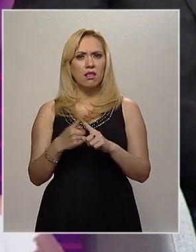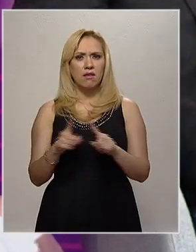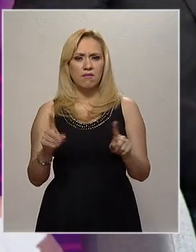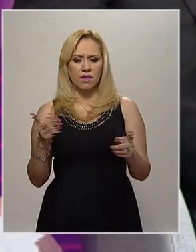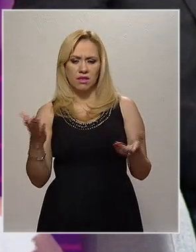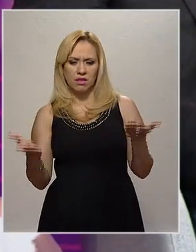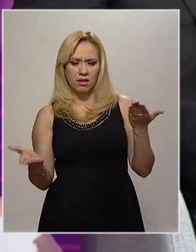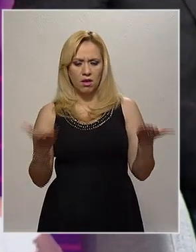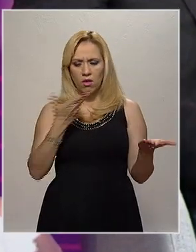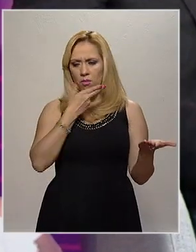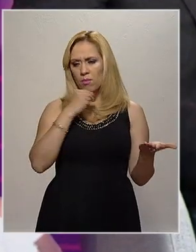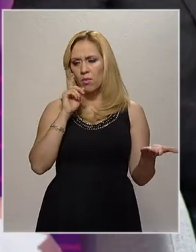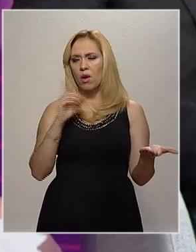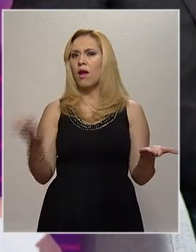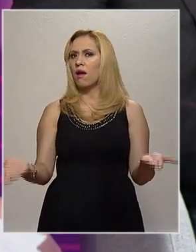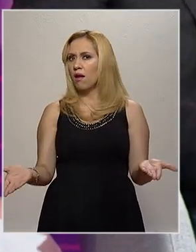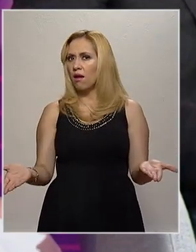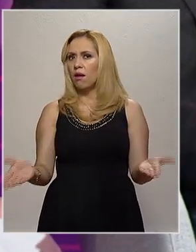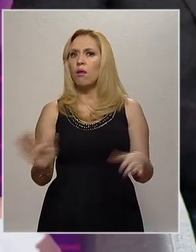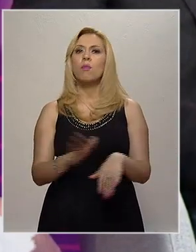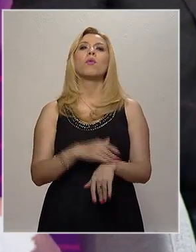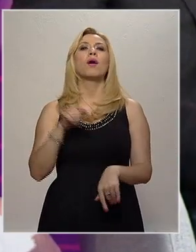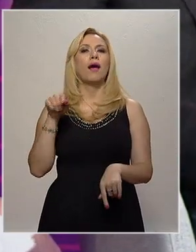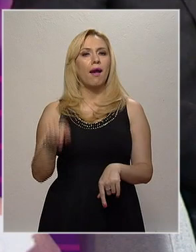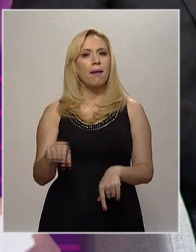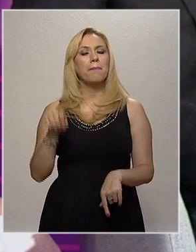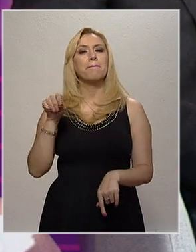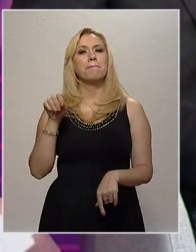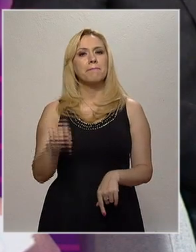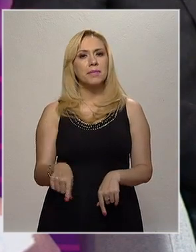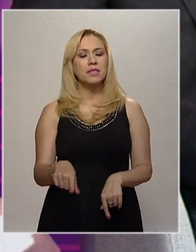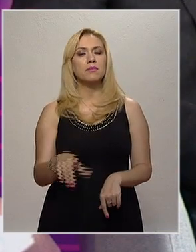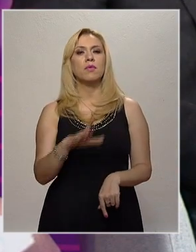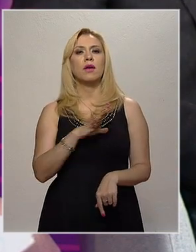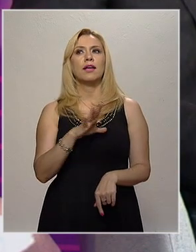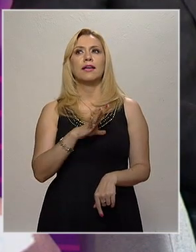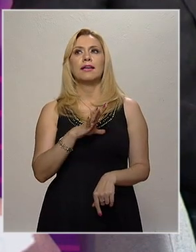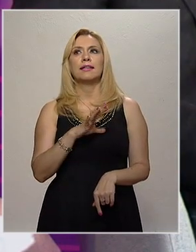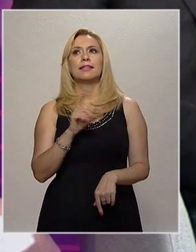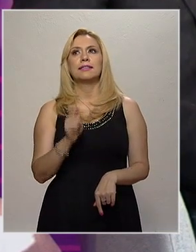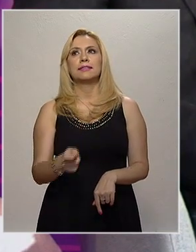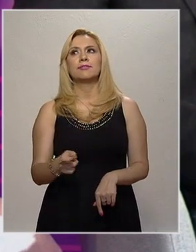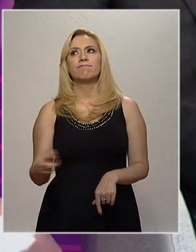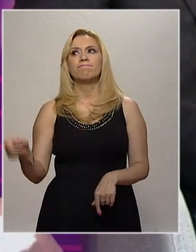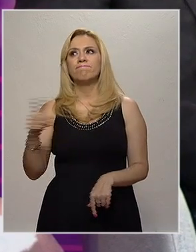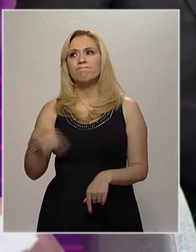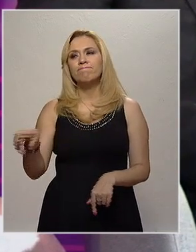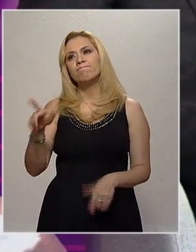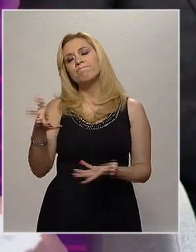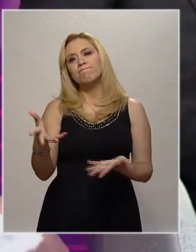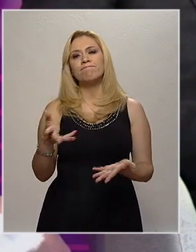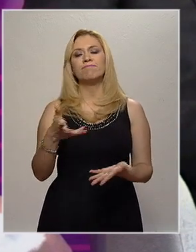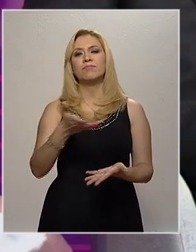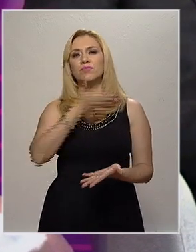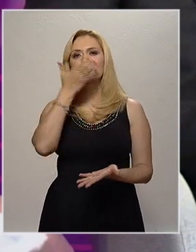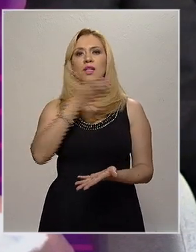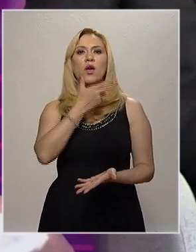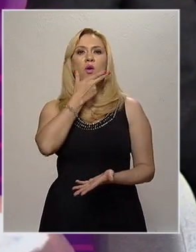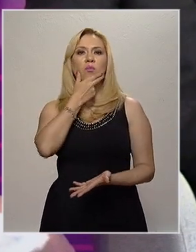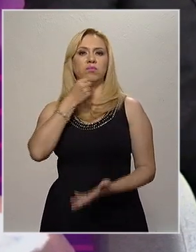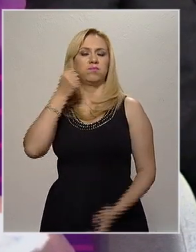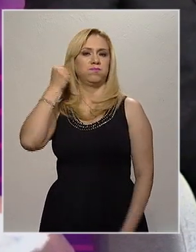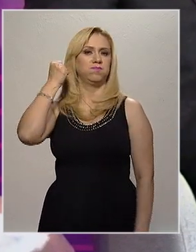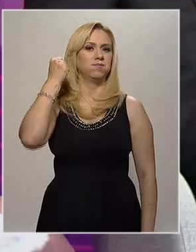entre si es hombre o es mujer, porque ahí también está interviniendo una visión sexista y patriarcal sobre